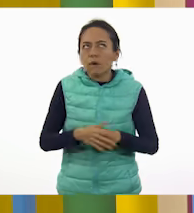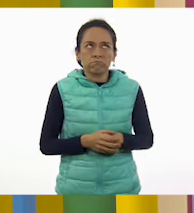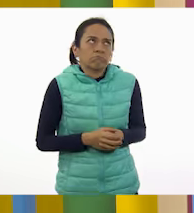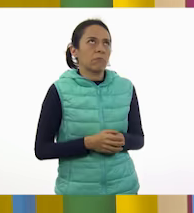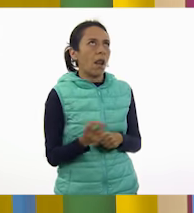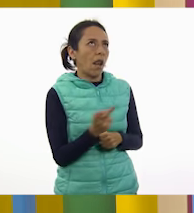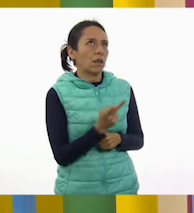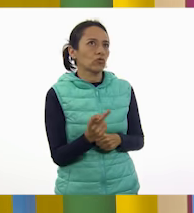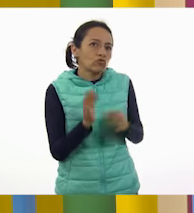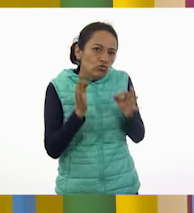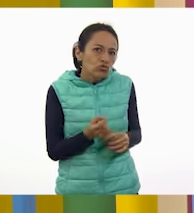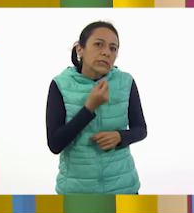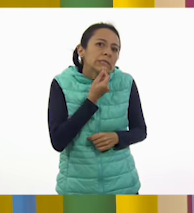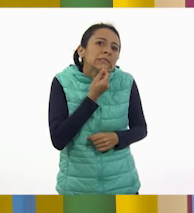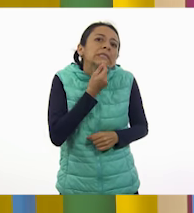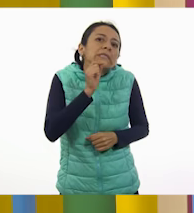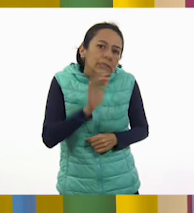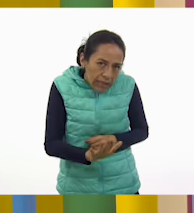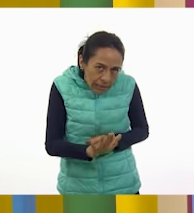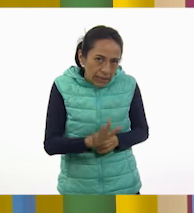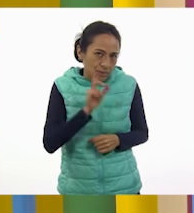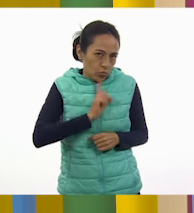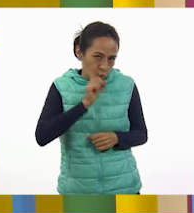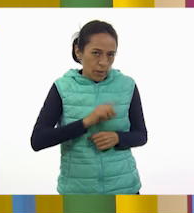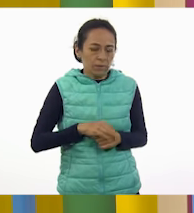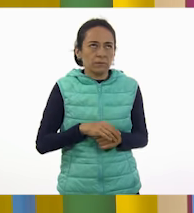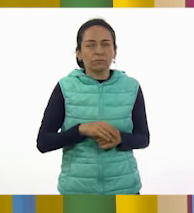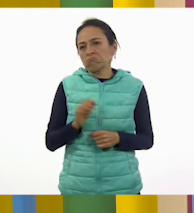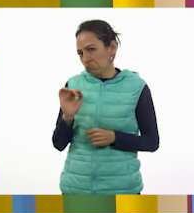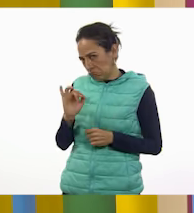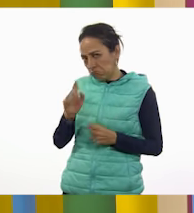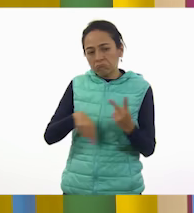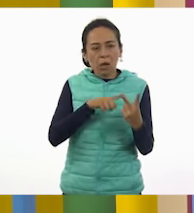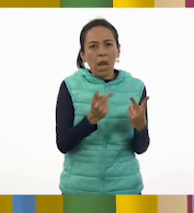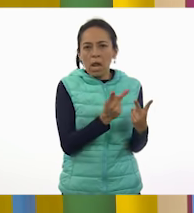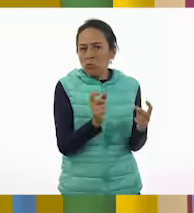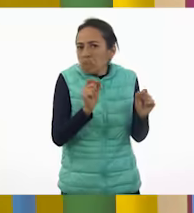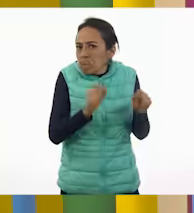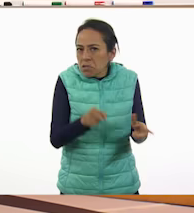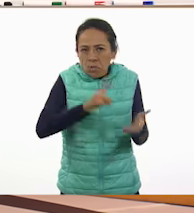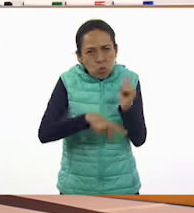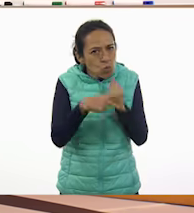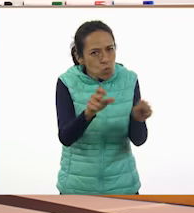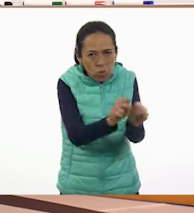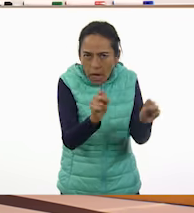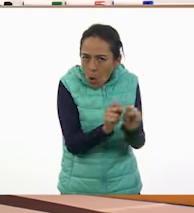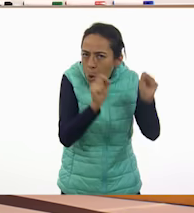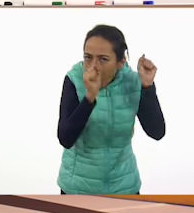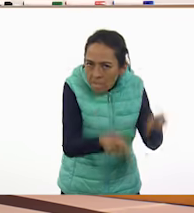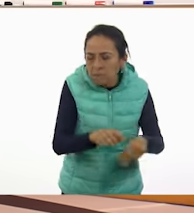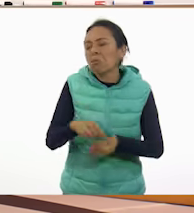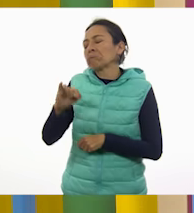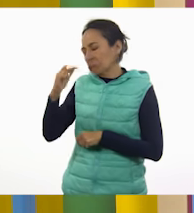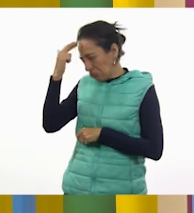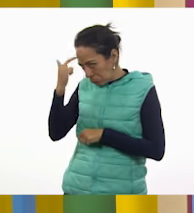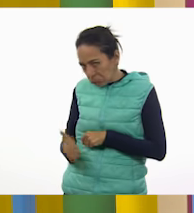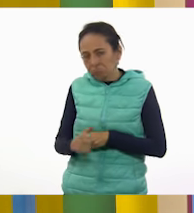Las dos van en el mismo salón. Sí, tienes razón. Las dos hablan el mismo idioma. Las dos